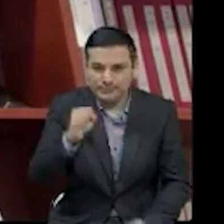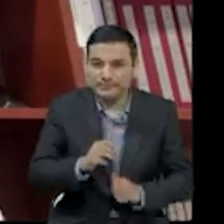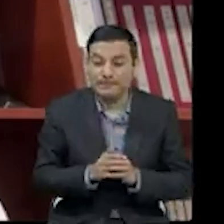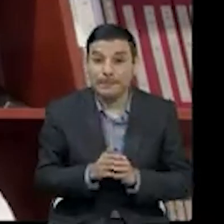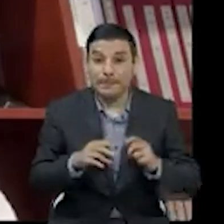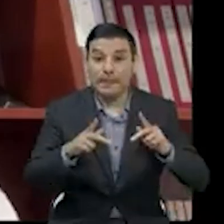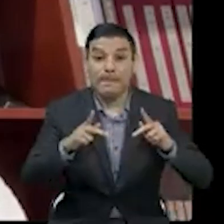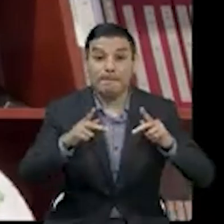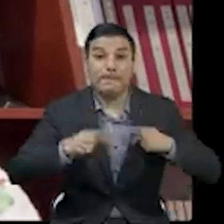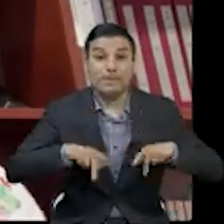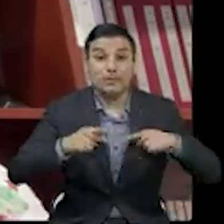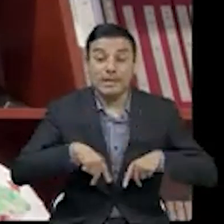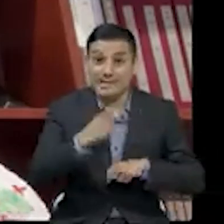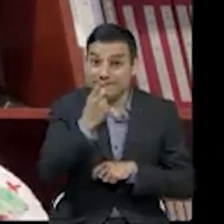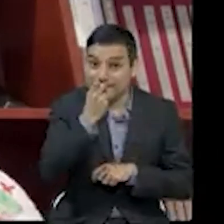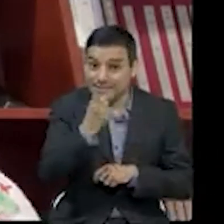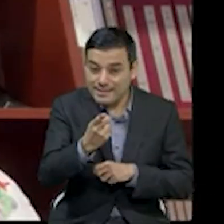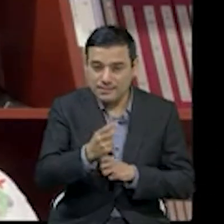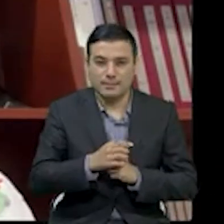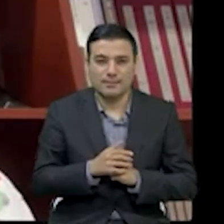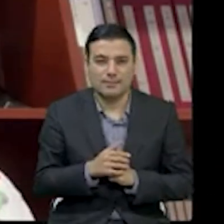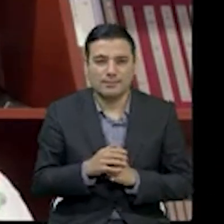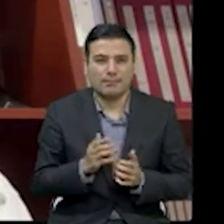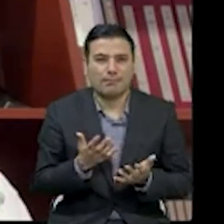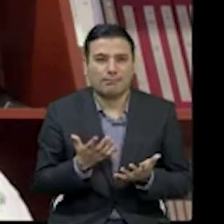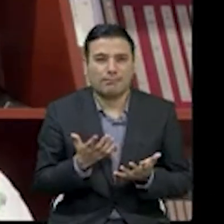diga que por una